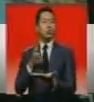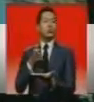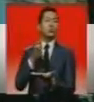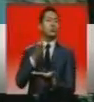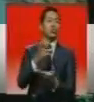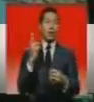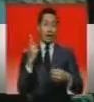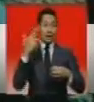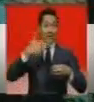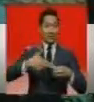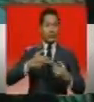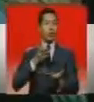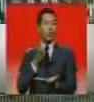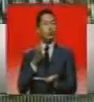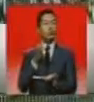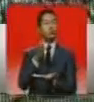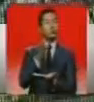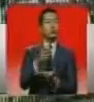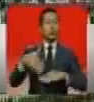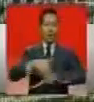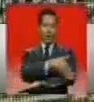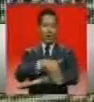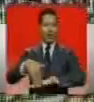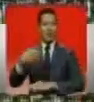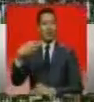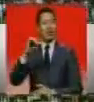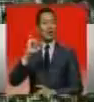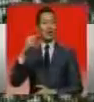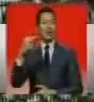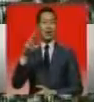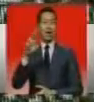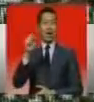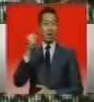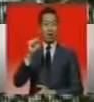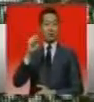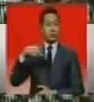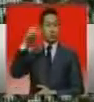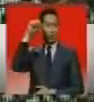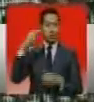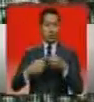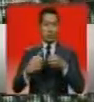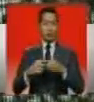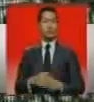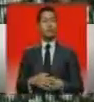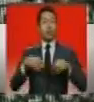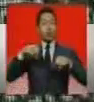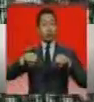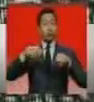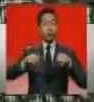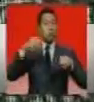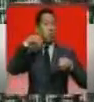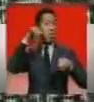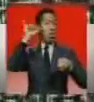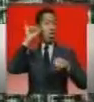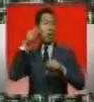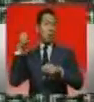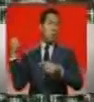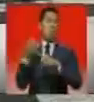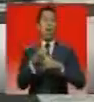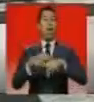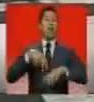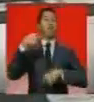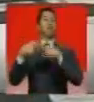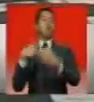gasolinera hacia la calle de Las Higueras en el norte de Quito. El motociclista no lo ve, lo impacta con la moto y va a terminar al